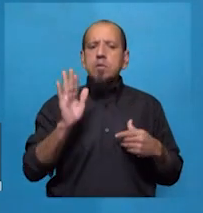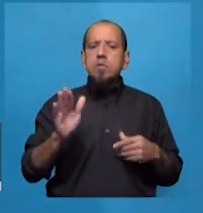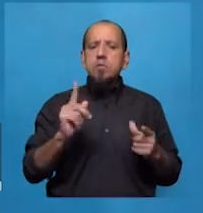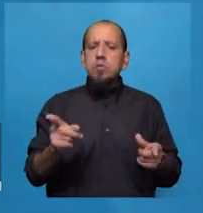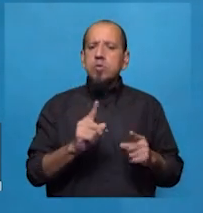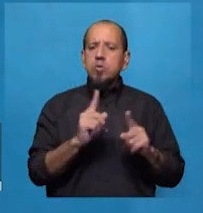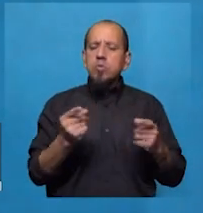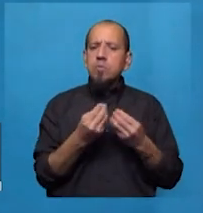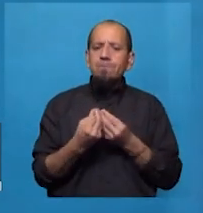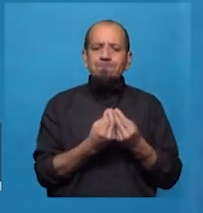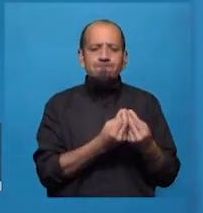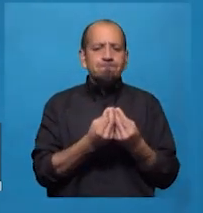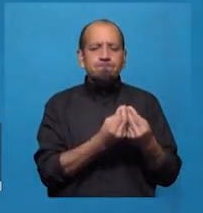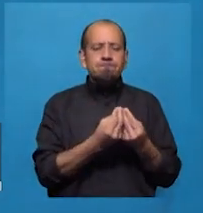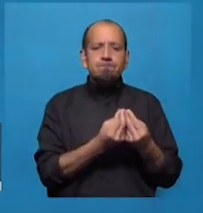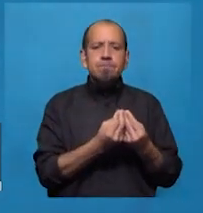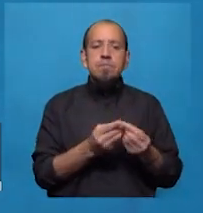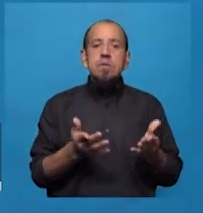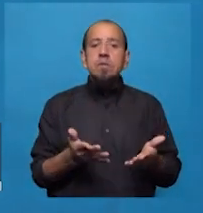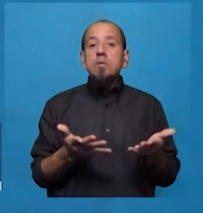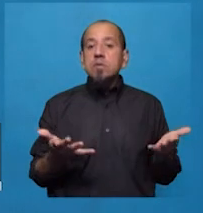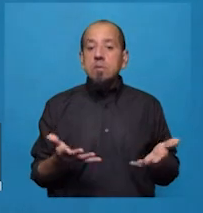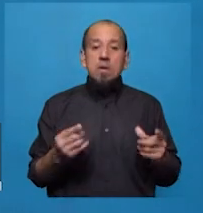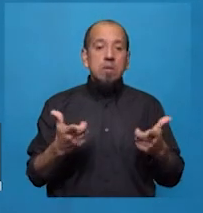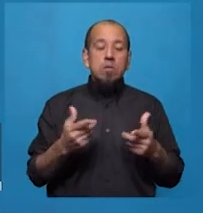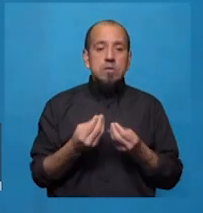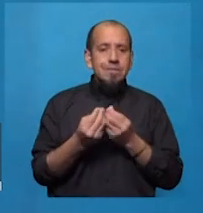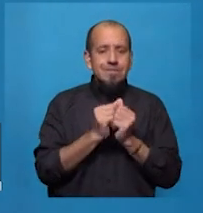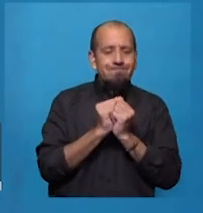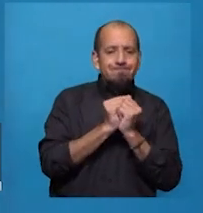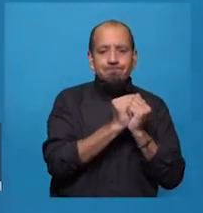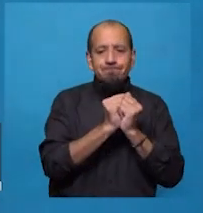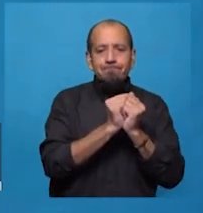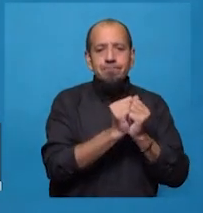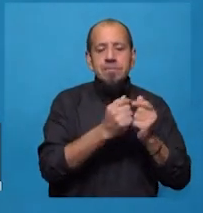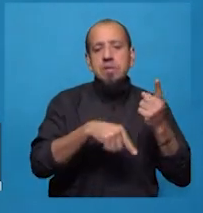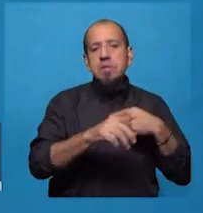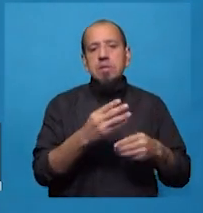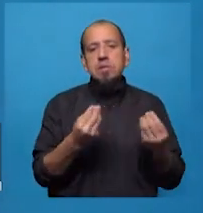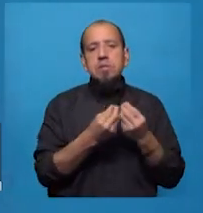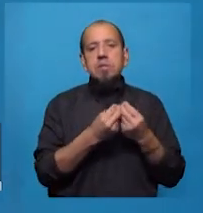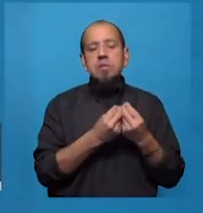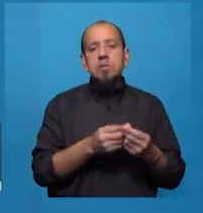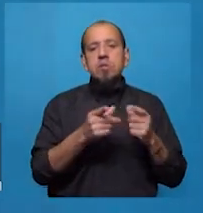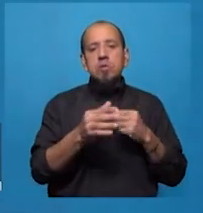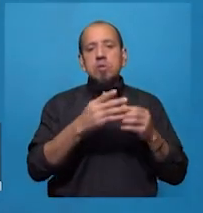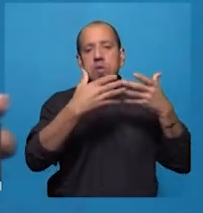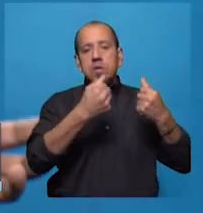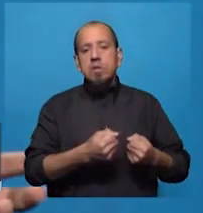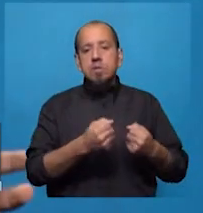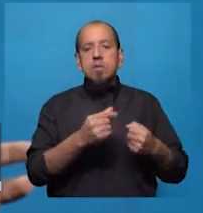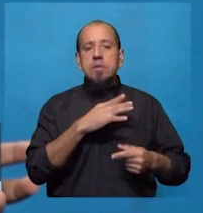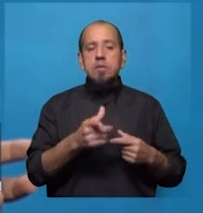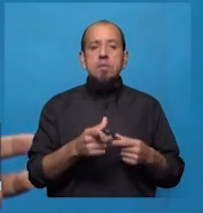hacinamiento al fin del período y yo creo que para que no haya más hacinamiento decir que las plazas que tiene el sistema penitenciario sean